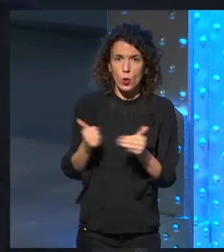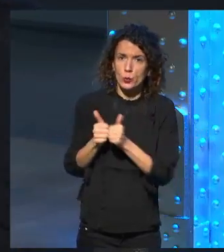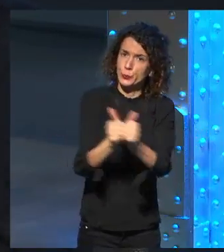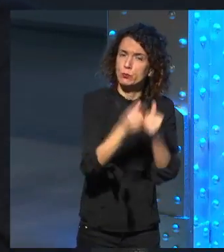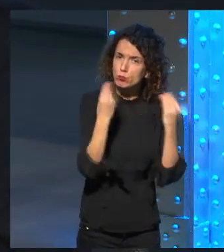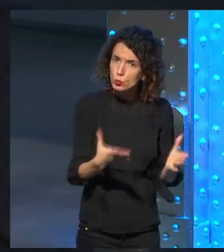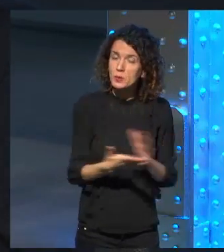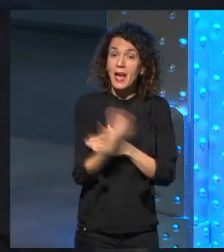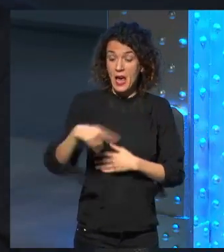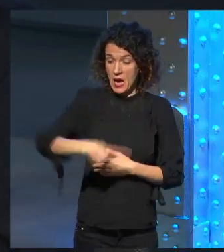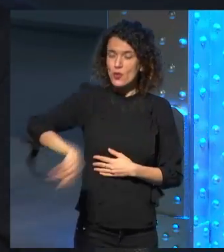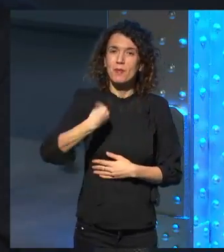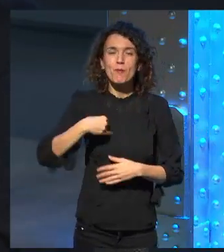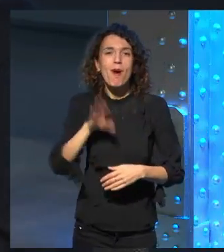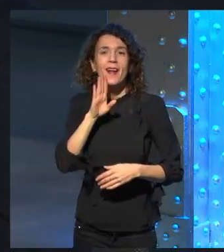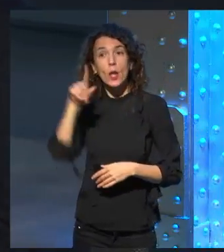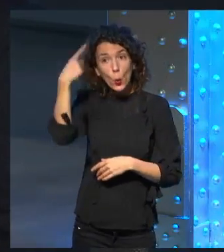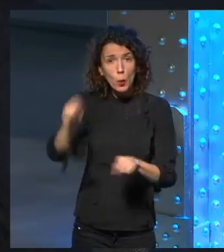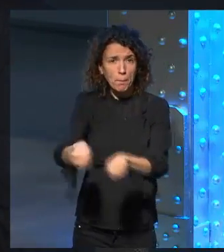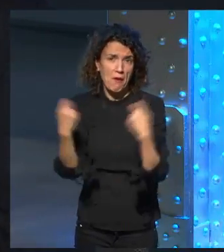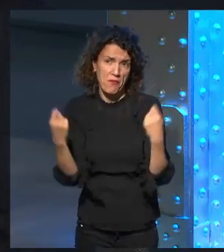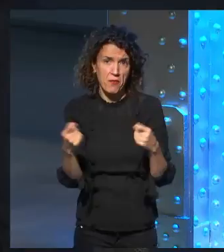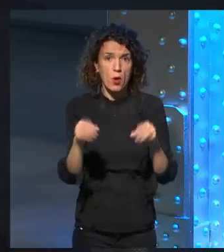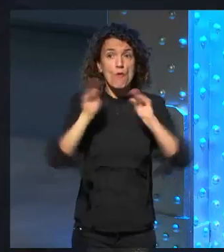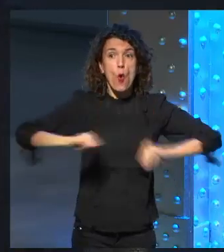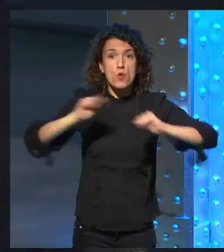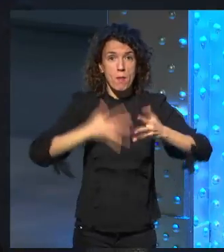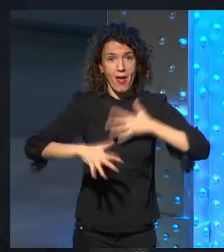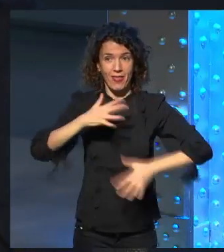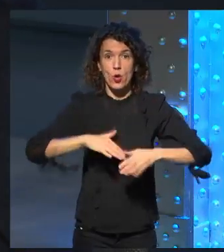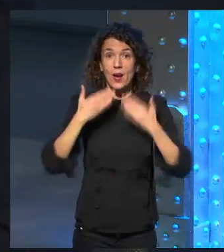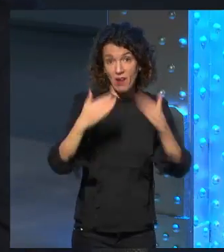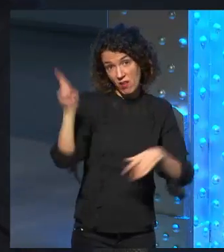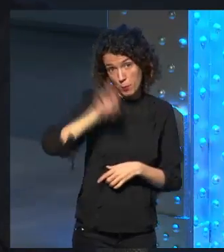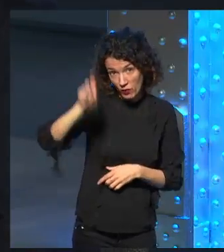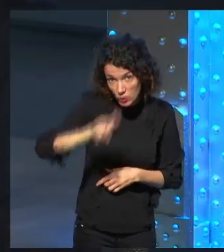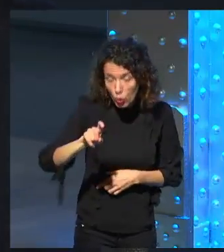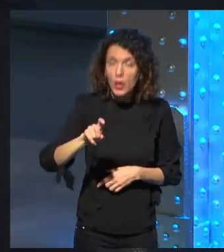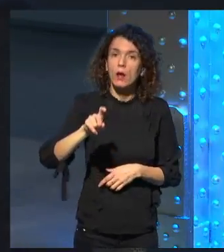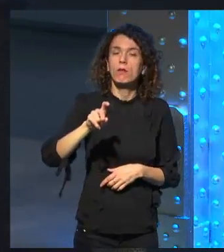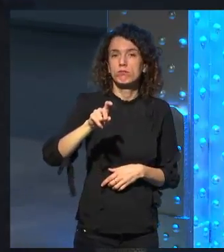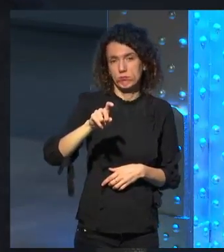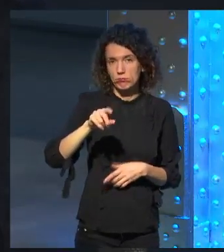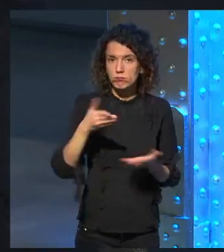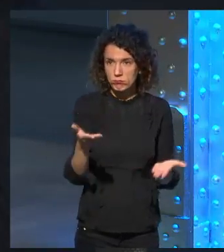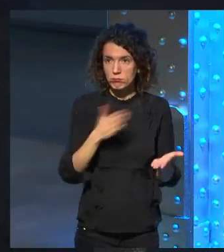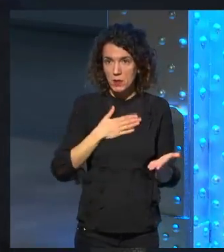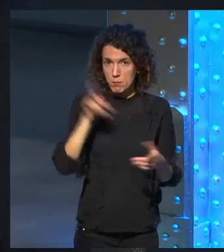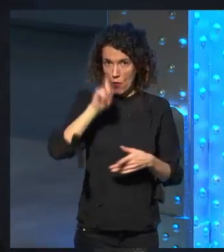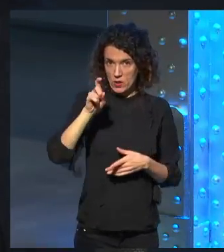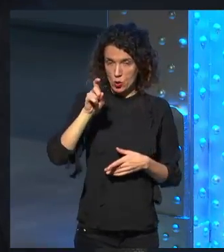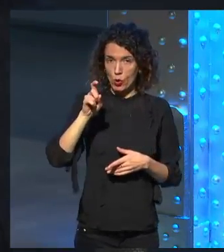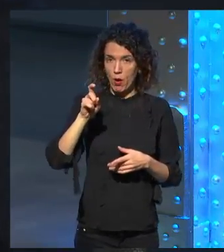ya ellos han roto con toda esa cultura. La formación de uno se la debe uno en parte a sus profesores. O sea, mis